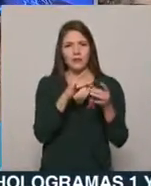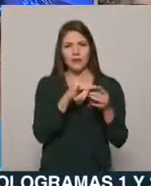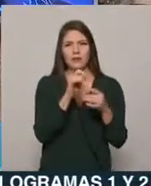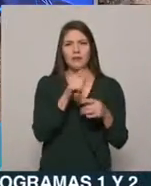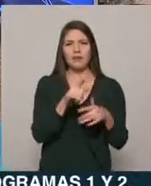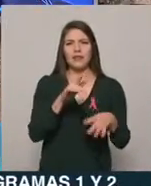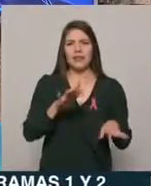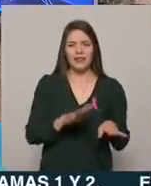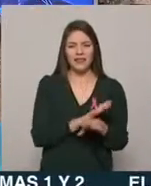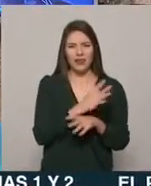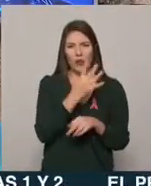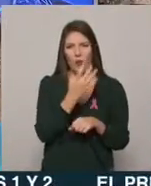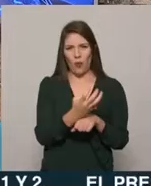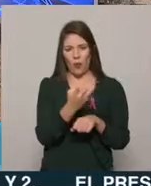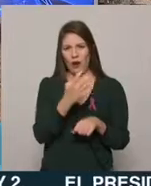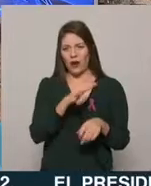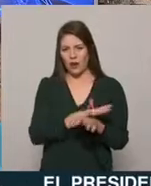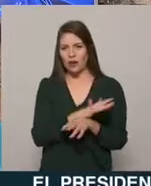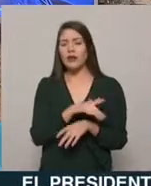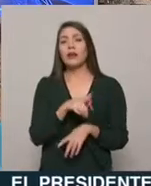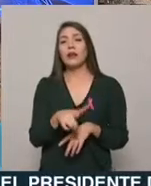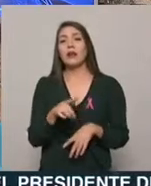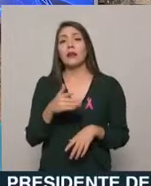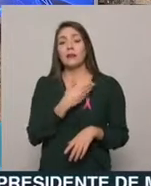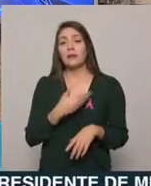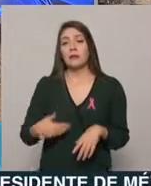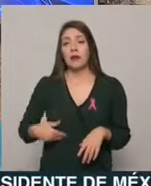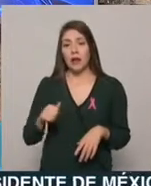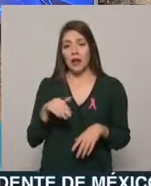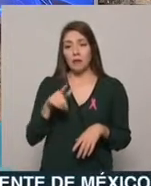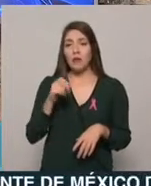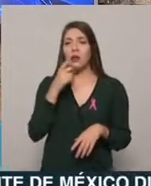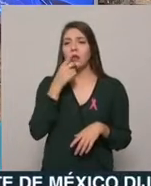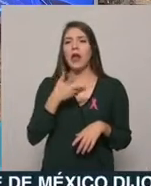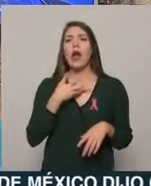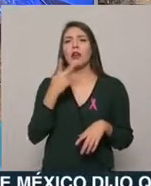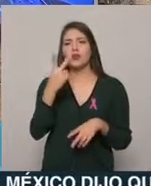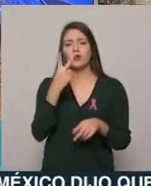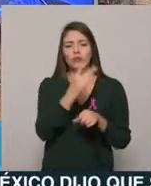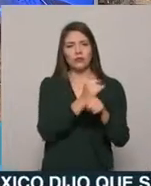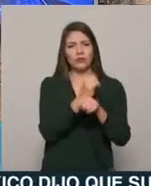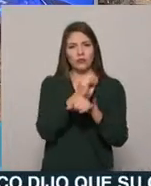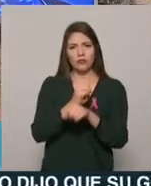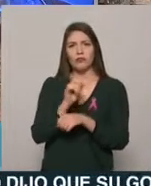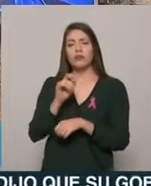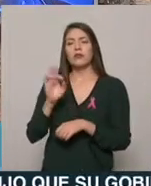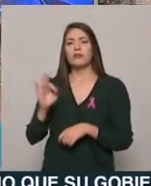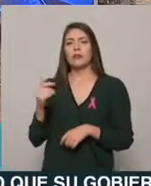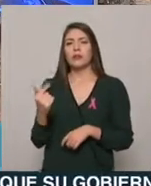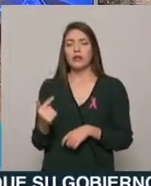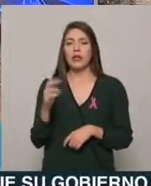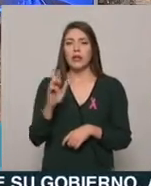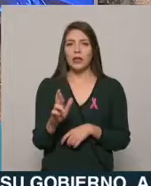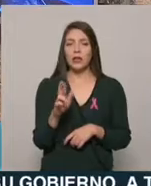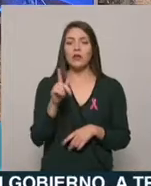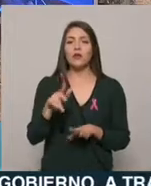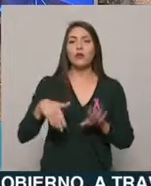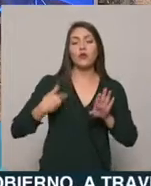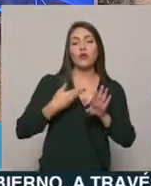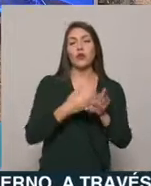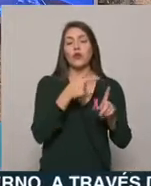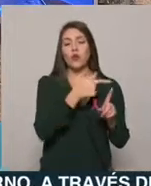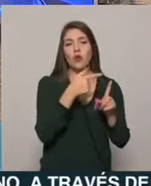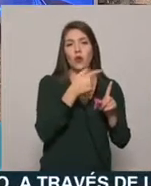cuarta transformación, pues ha dicho que existen ya dos investigaciones, dos denuncias por parte de la Fiscalía General de la República en contra de este ex